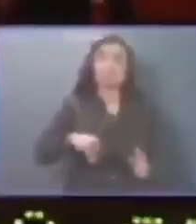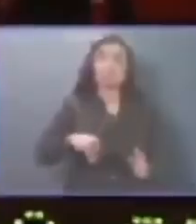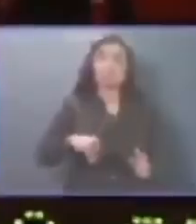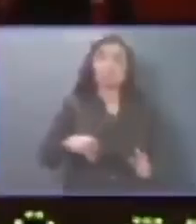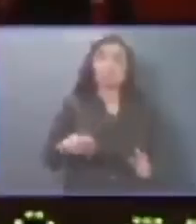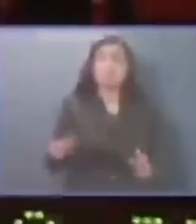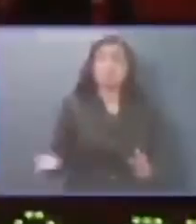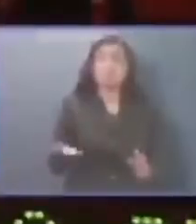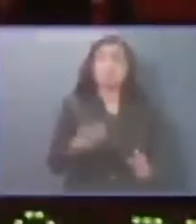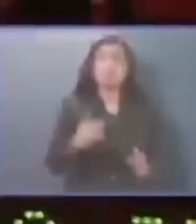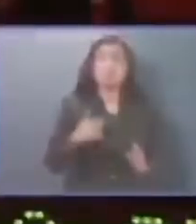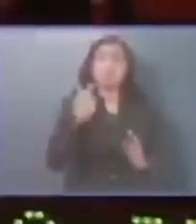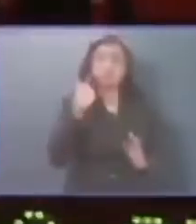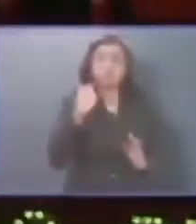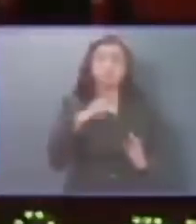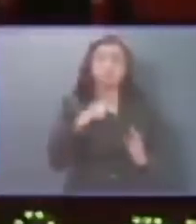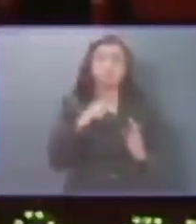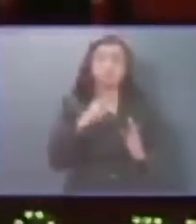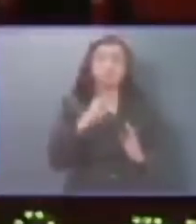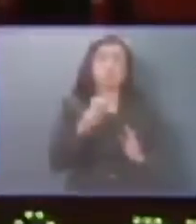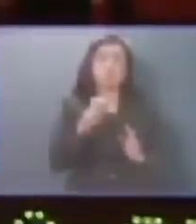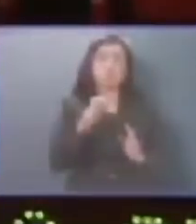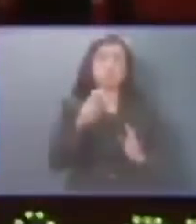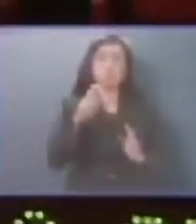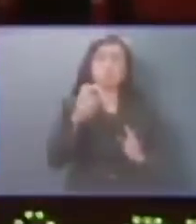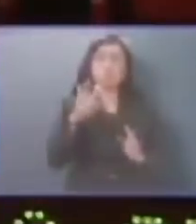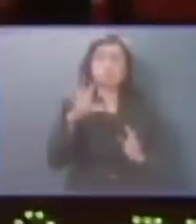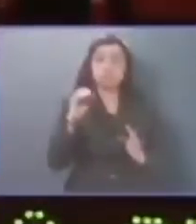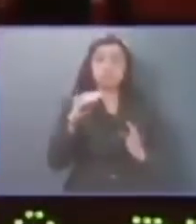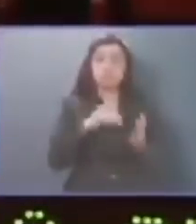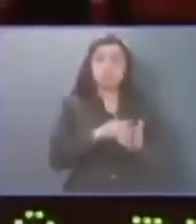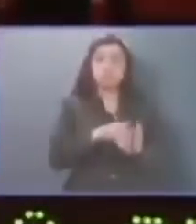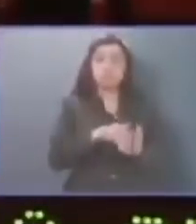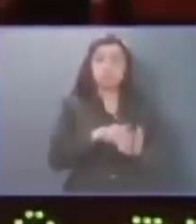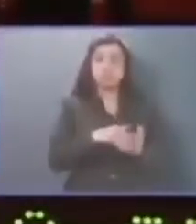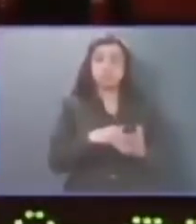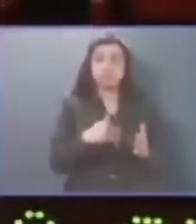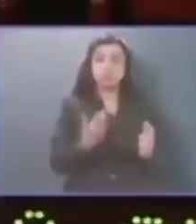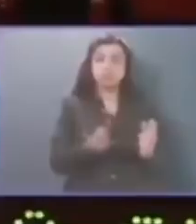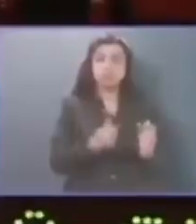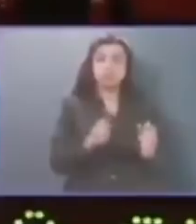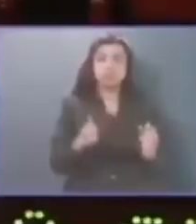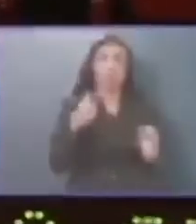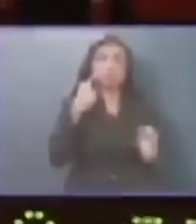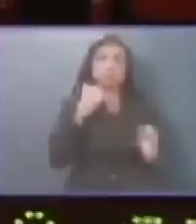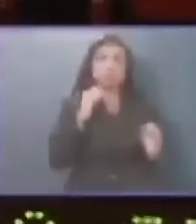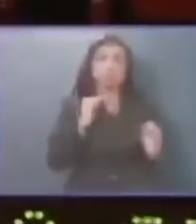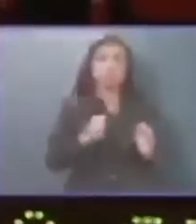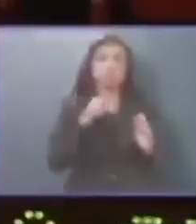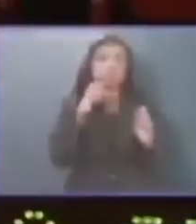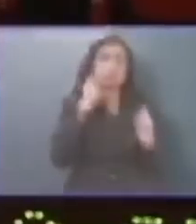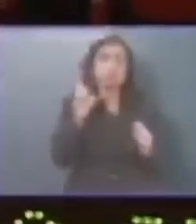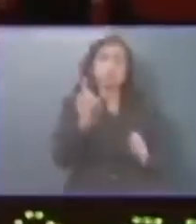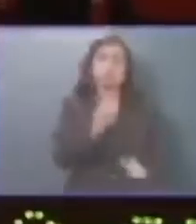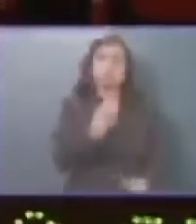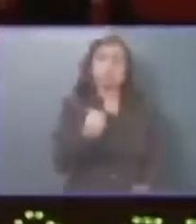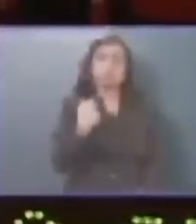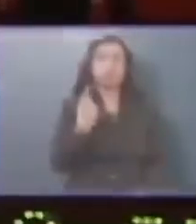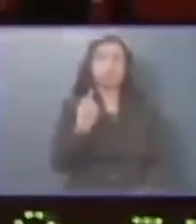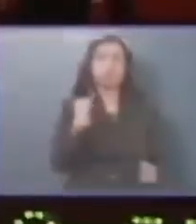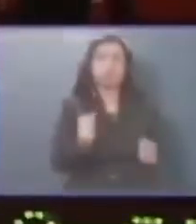salvadoreñas. Esta ley va a apoyar a 350 mil familias que al final representan a más